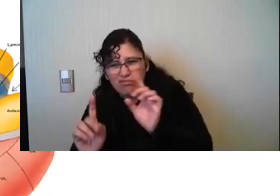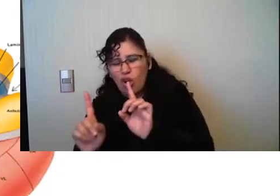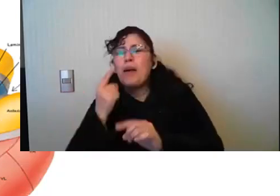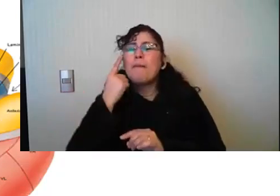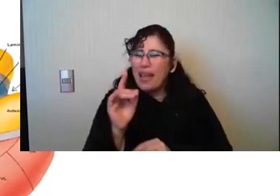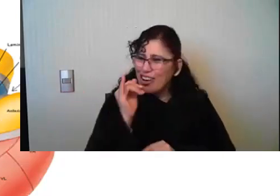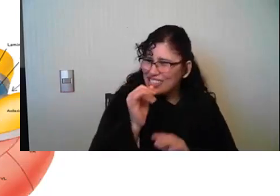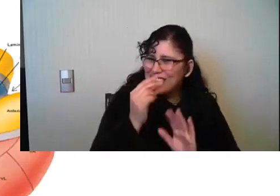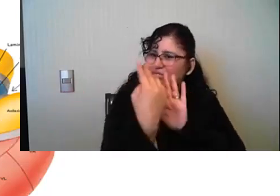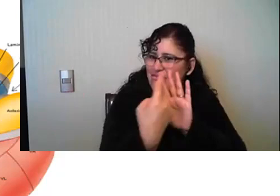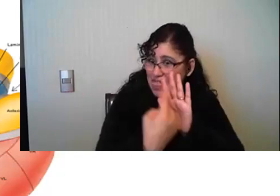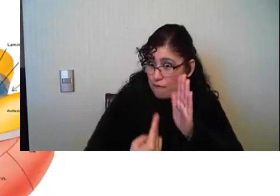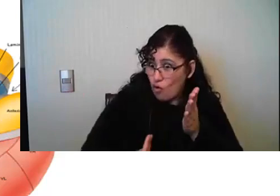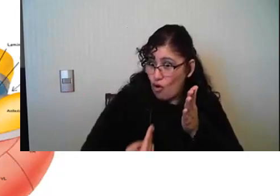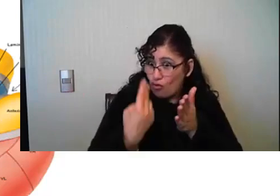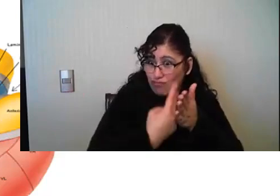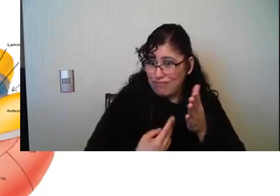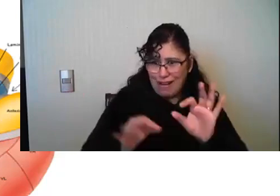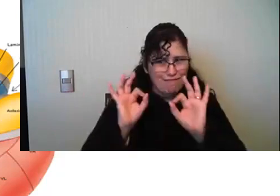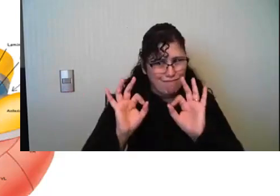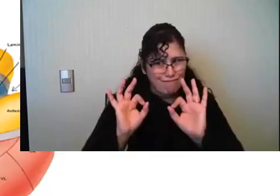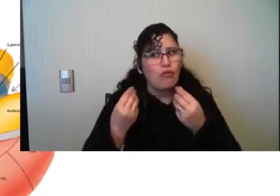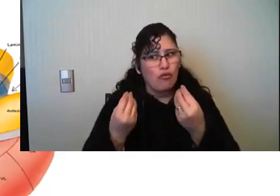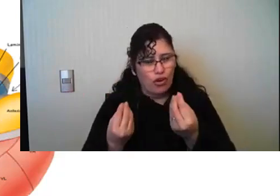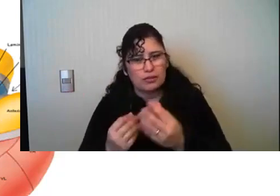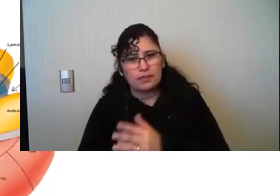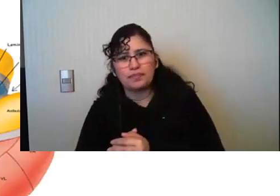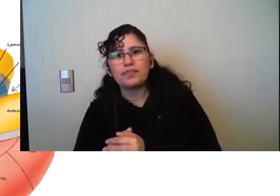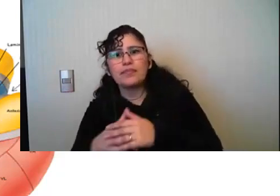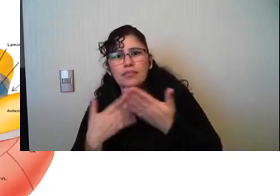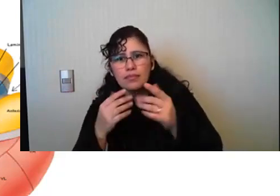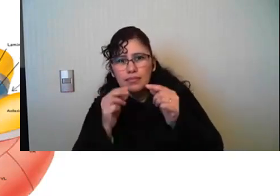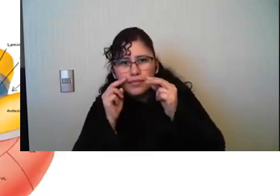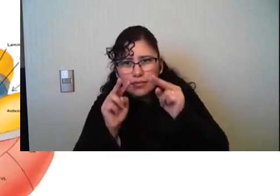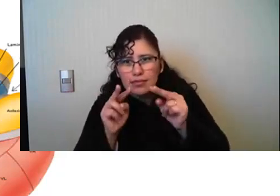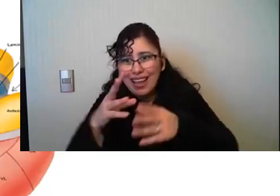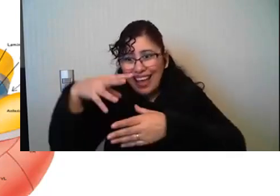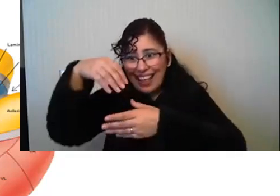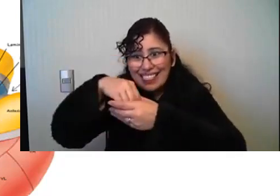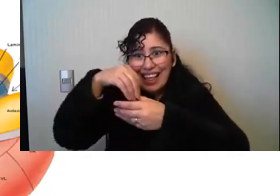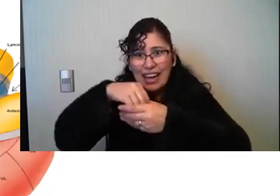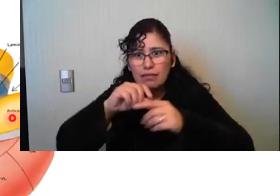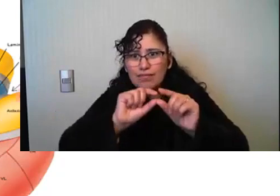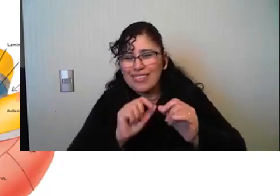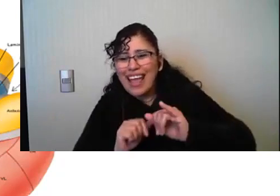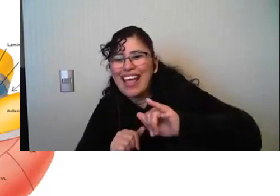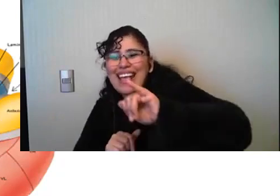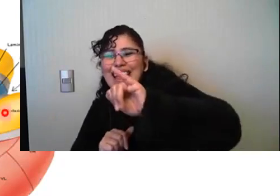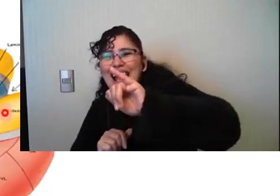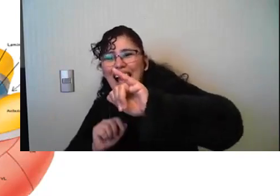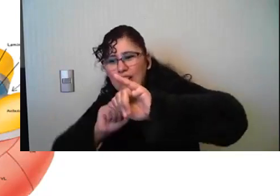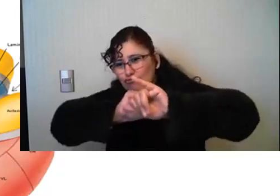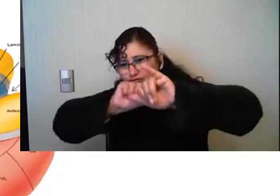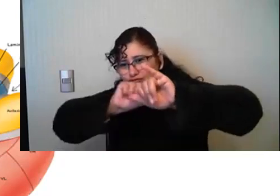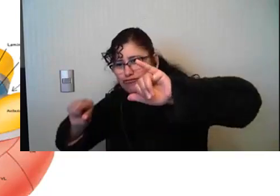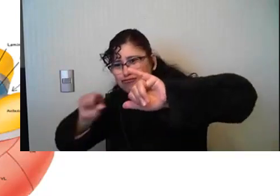Aquí tenemos esta línea medular interna, está reflejada aquí en color rojo. Aquí está la Y. En amarillo,